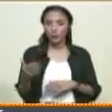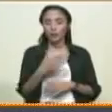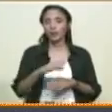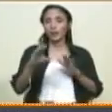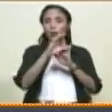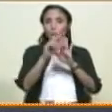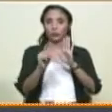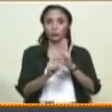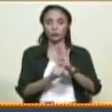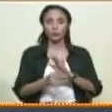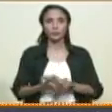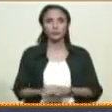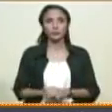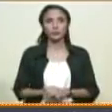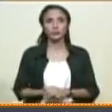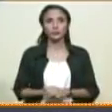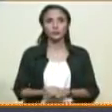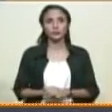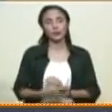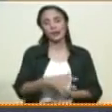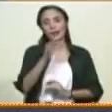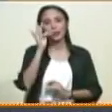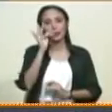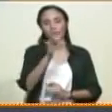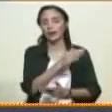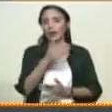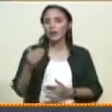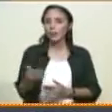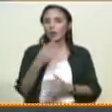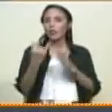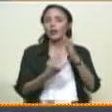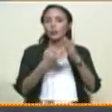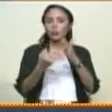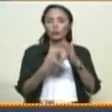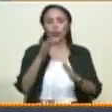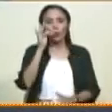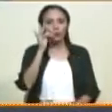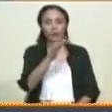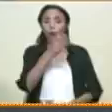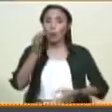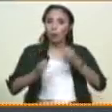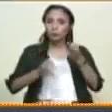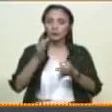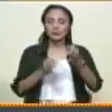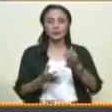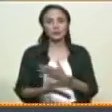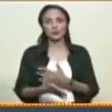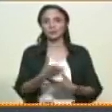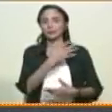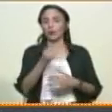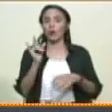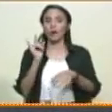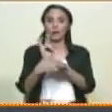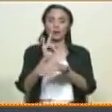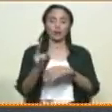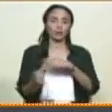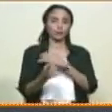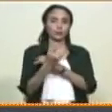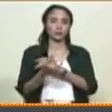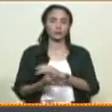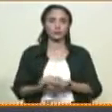Constitución, que es la Fiscalía, la justicia, la